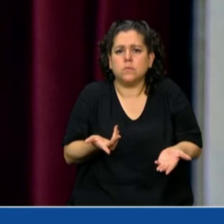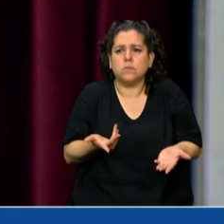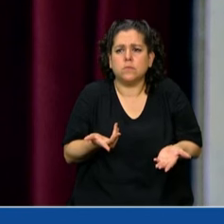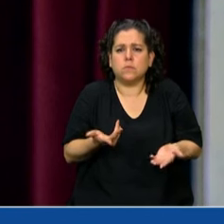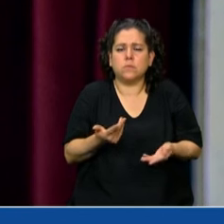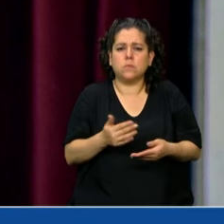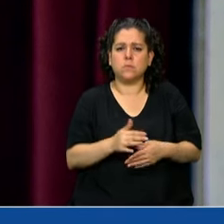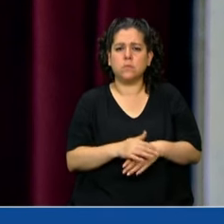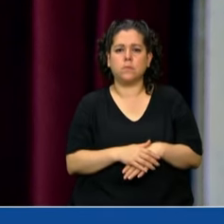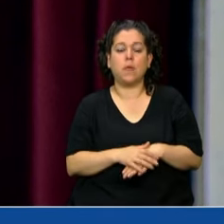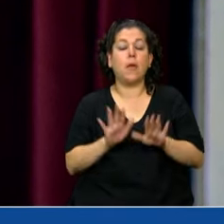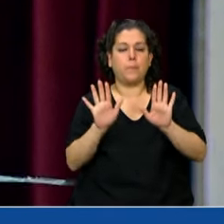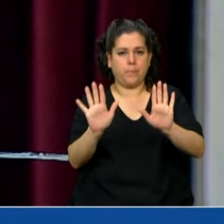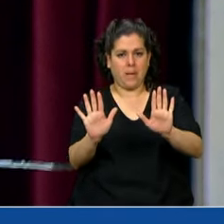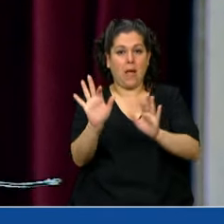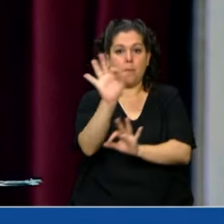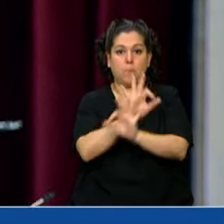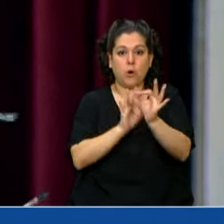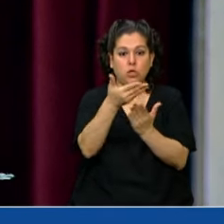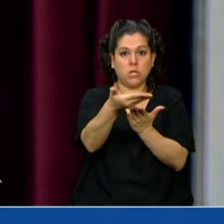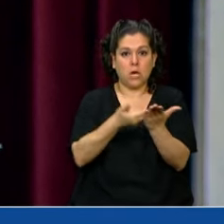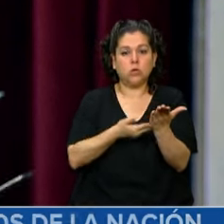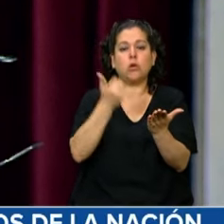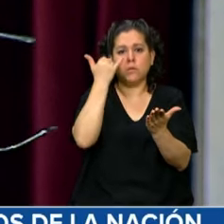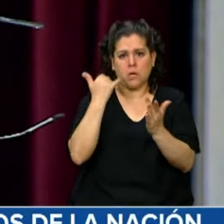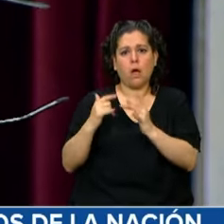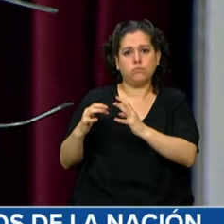entiende Miren el proyecto se debatió